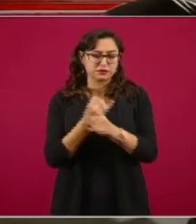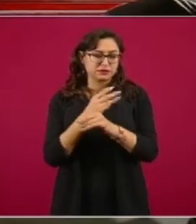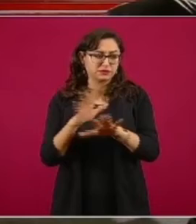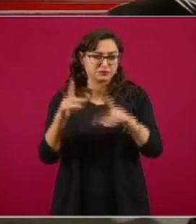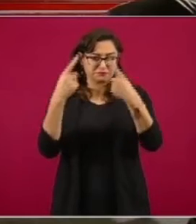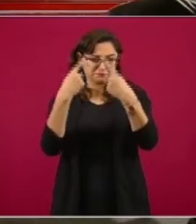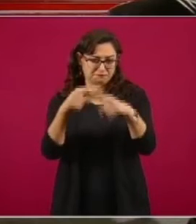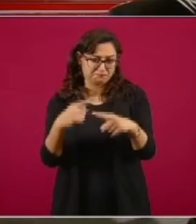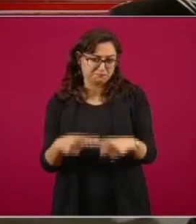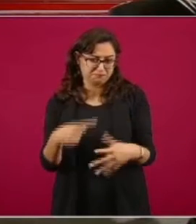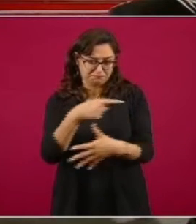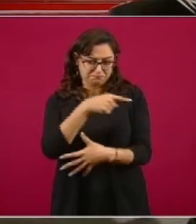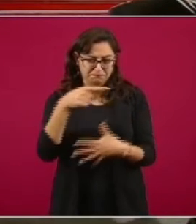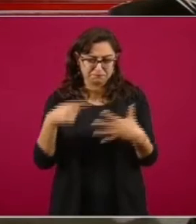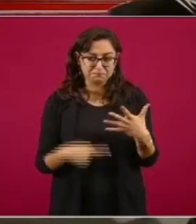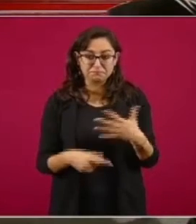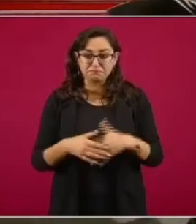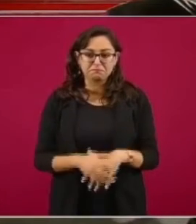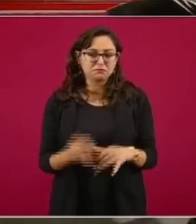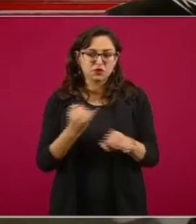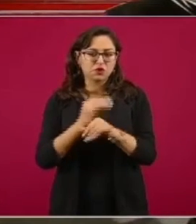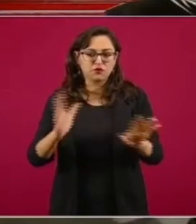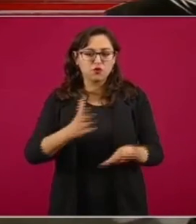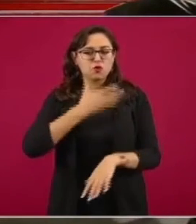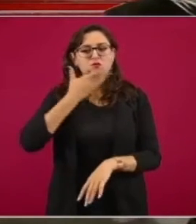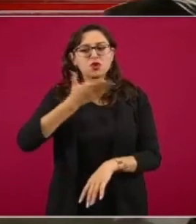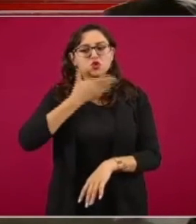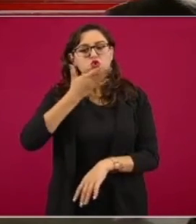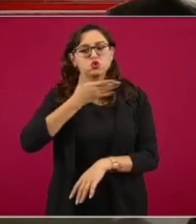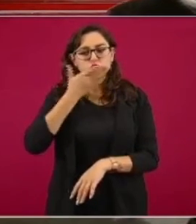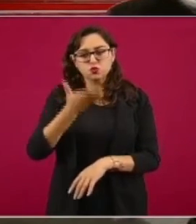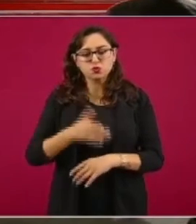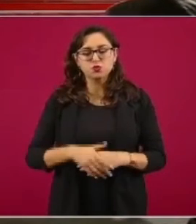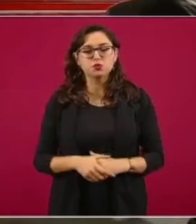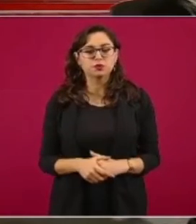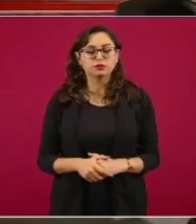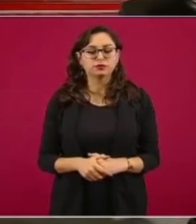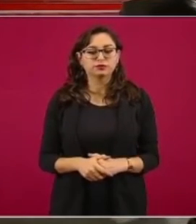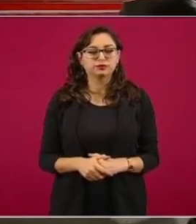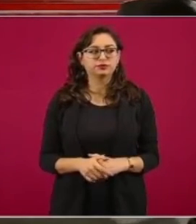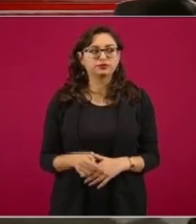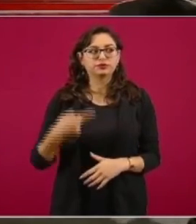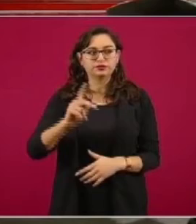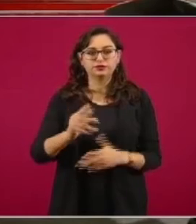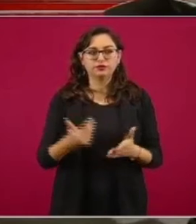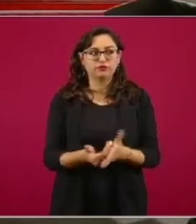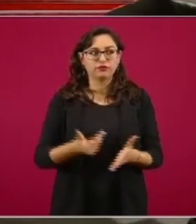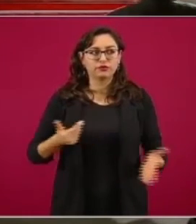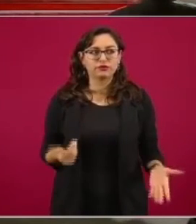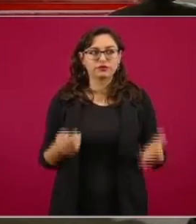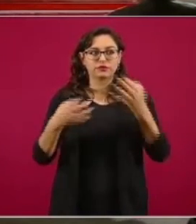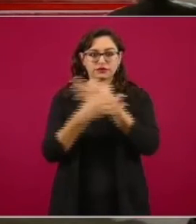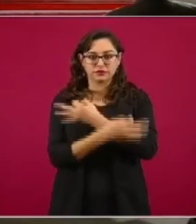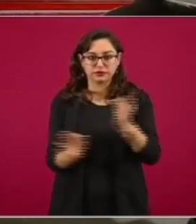Empezaremos con nuestro informe técnico. Antes daré yo algunos avisos generales.